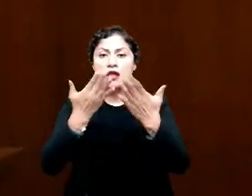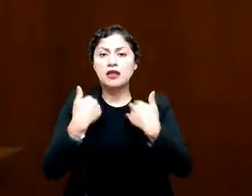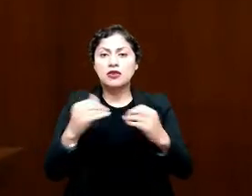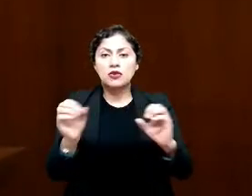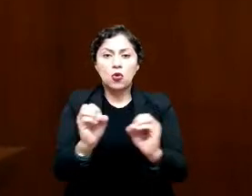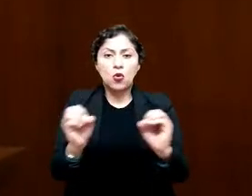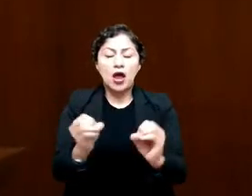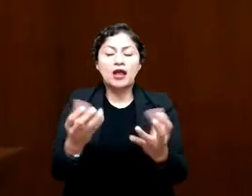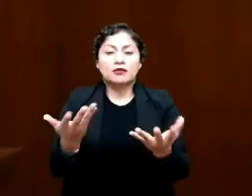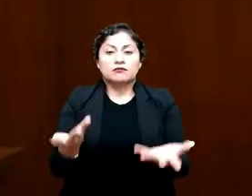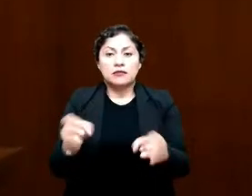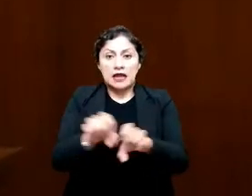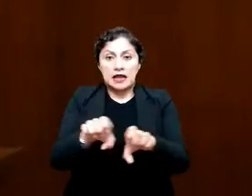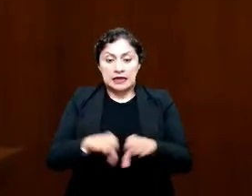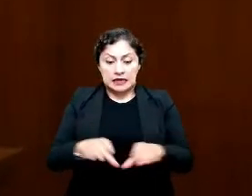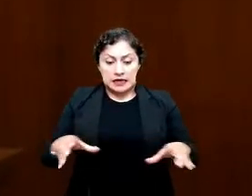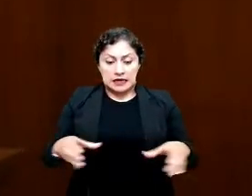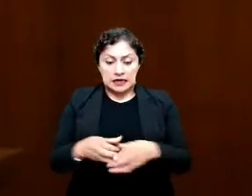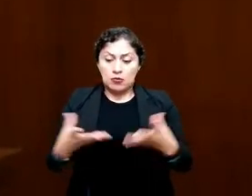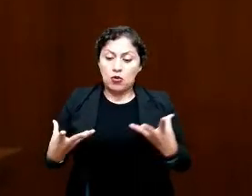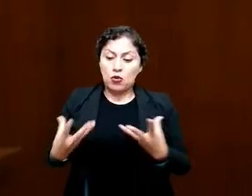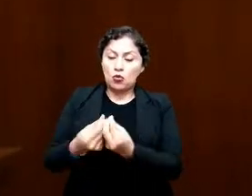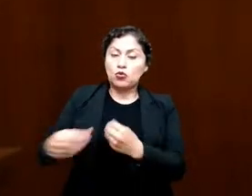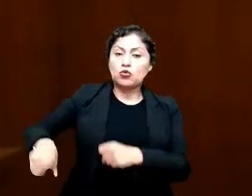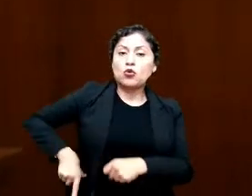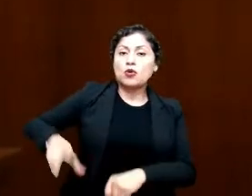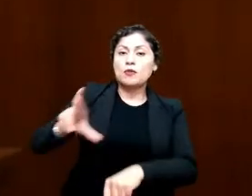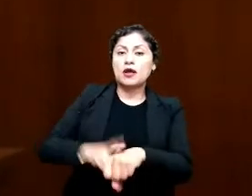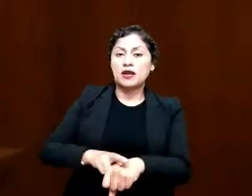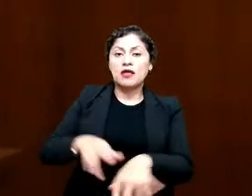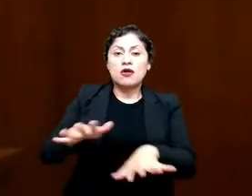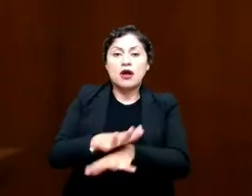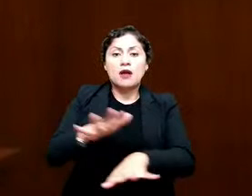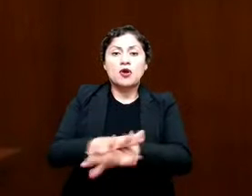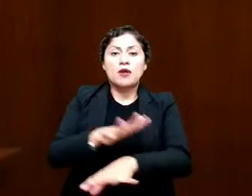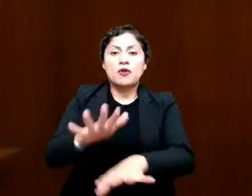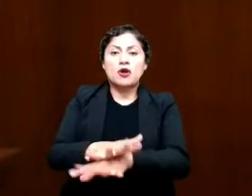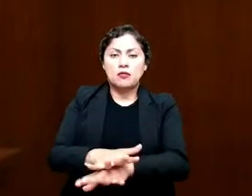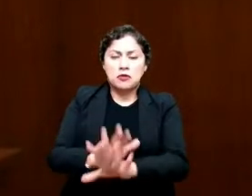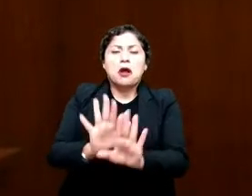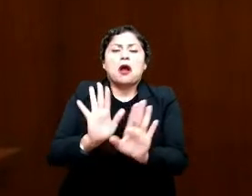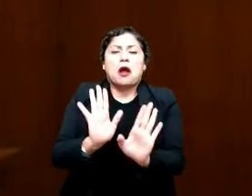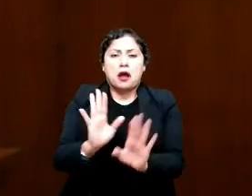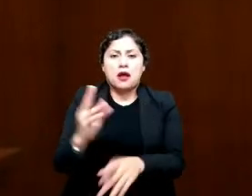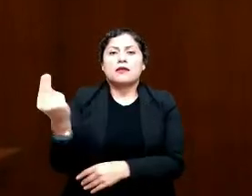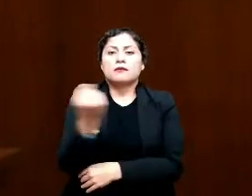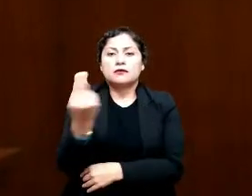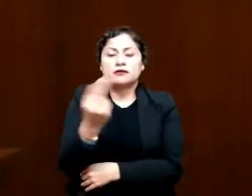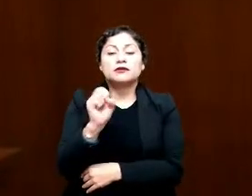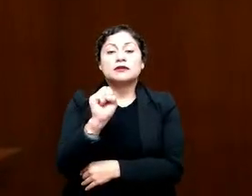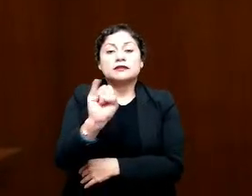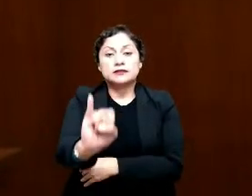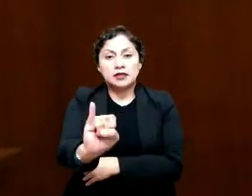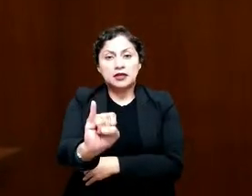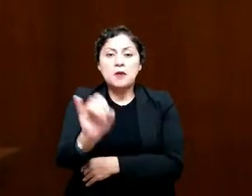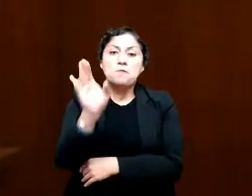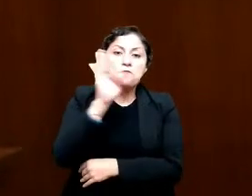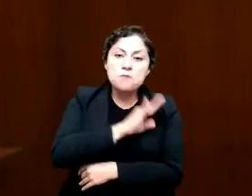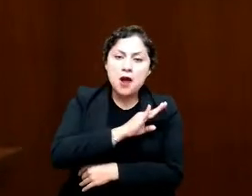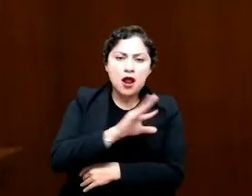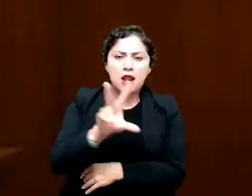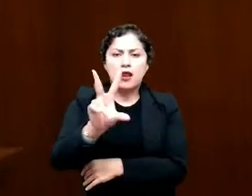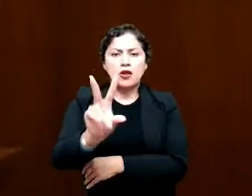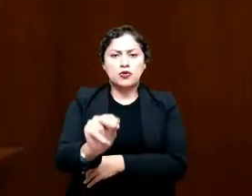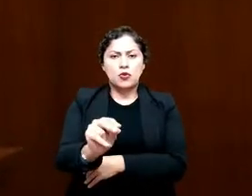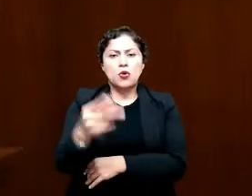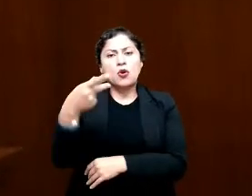en un gabinete, en los gobiernos, son necesarios y son explicables. No es malo en sí mismo, pero lo que cuenta